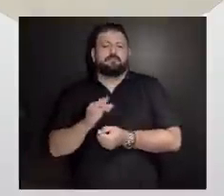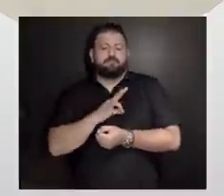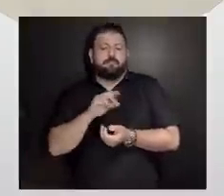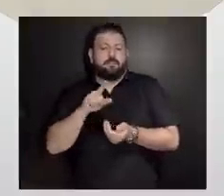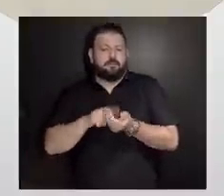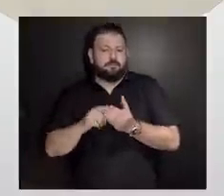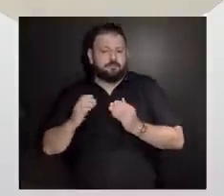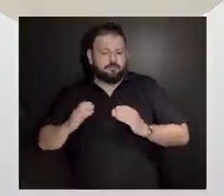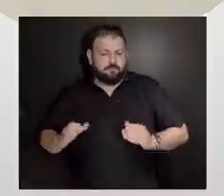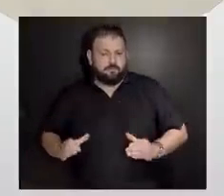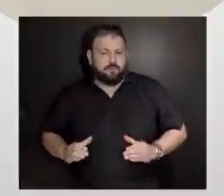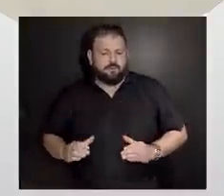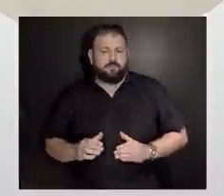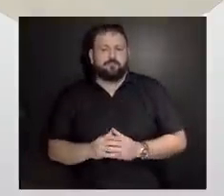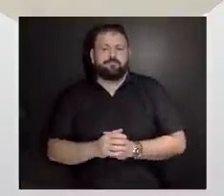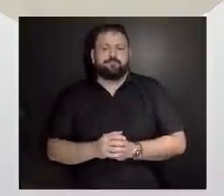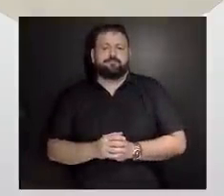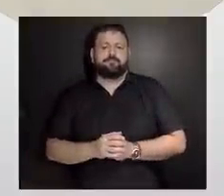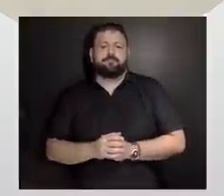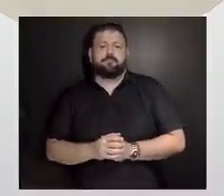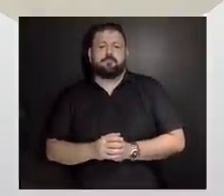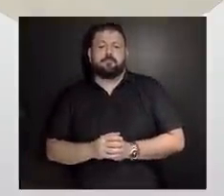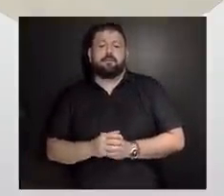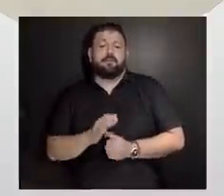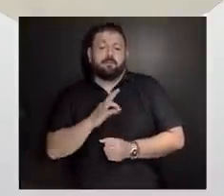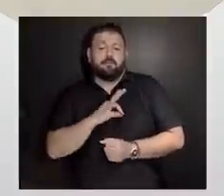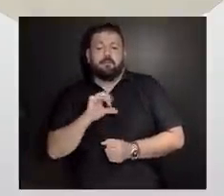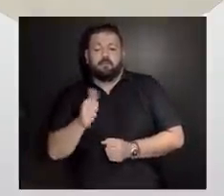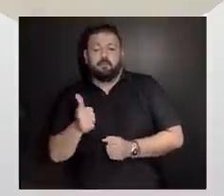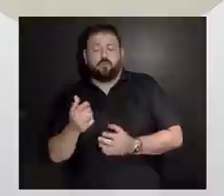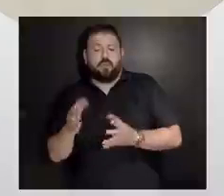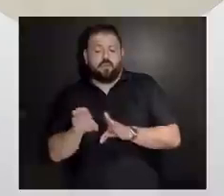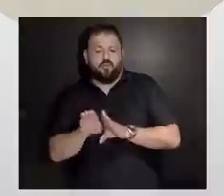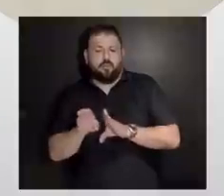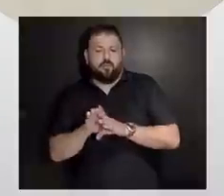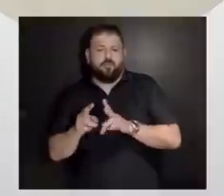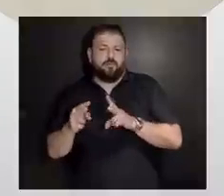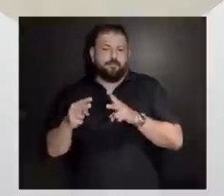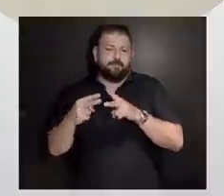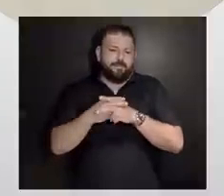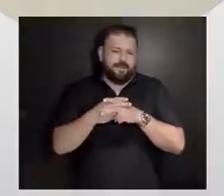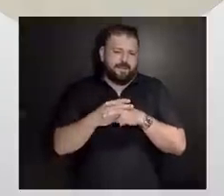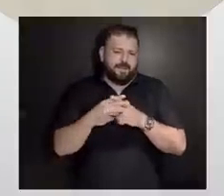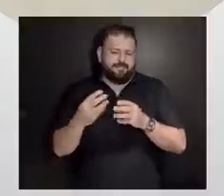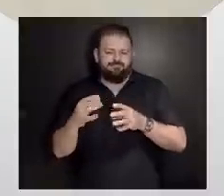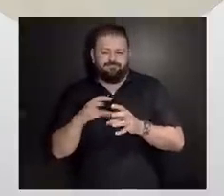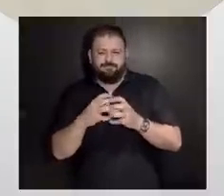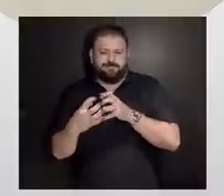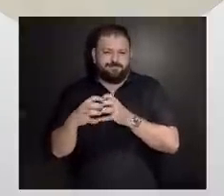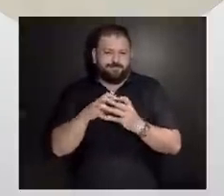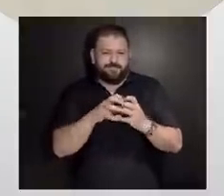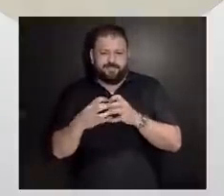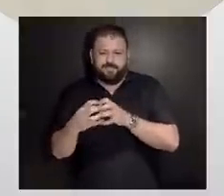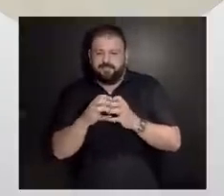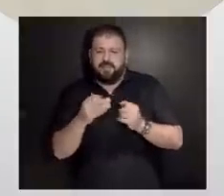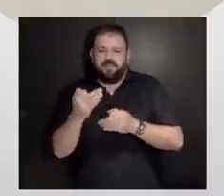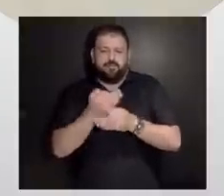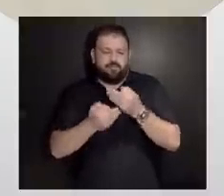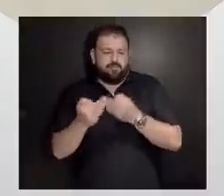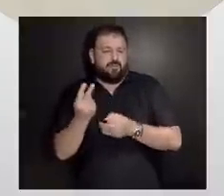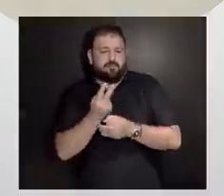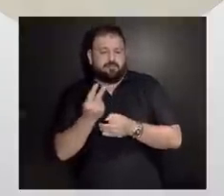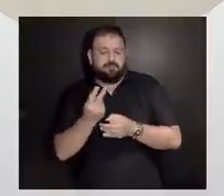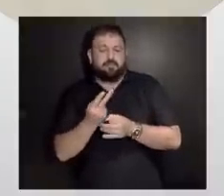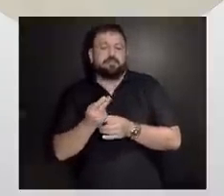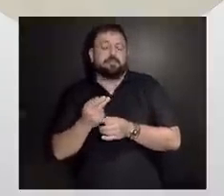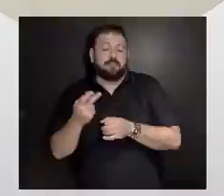anticuerpos o autoanticuerpos que van a atacar a estas células beta del páncreas o a sus receptores, a los receptores de glucosa,